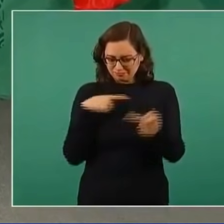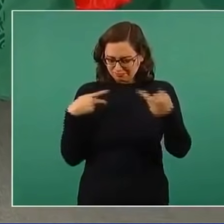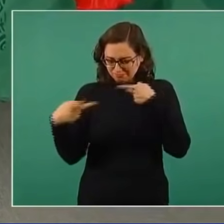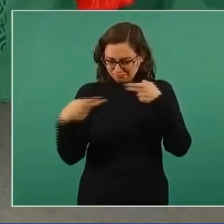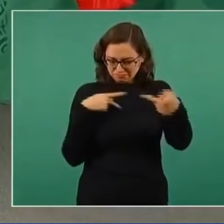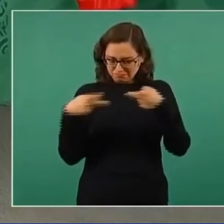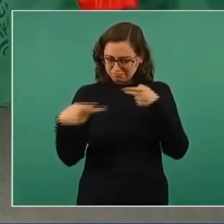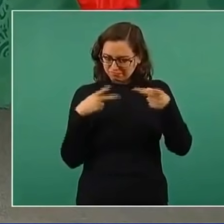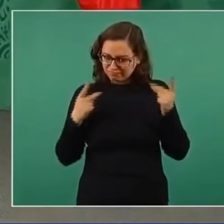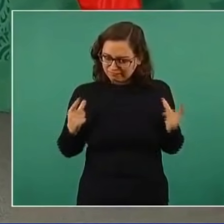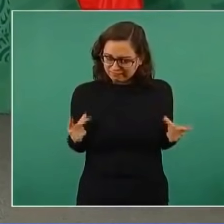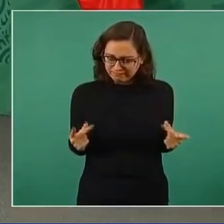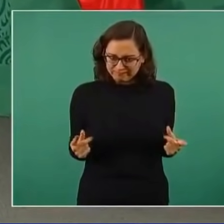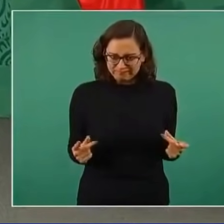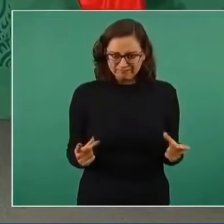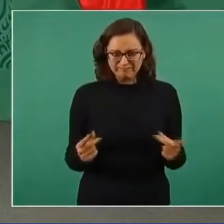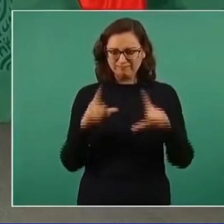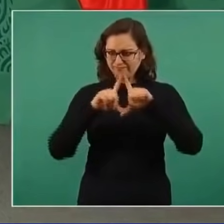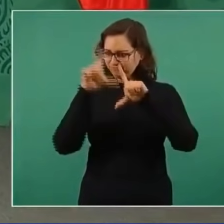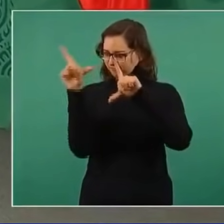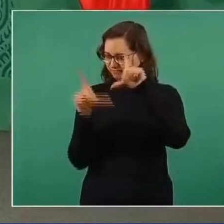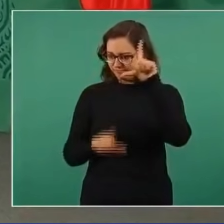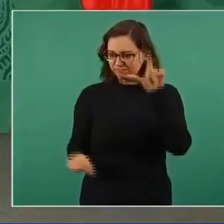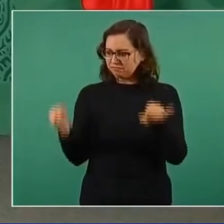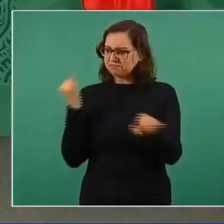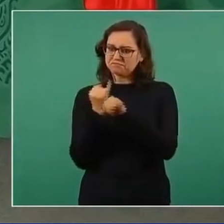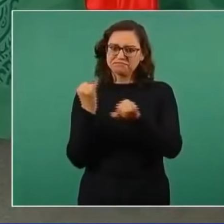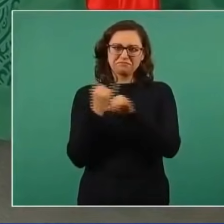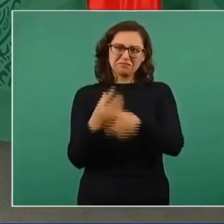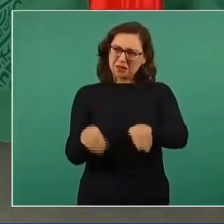va a significar una revolución